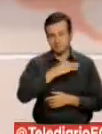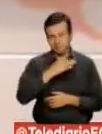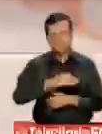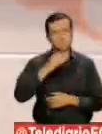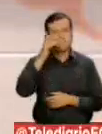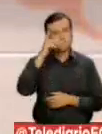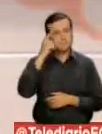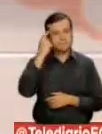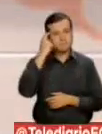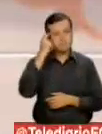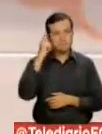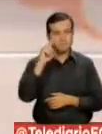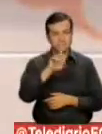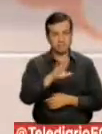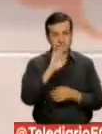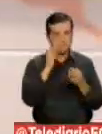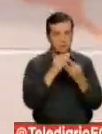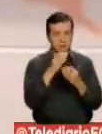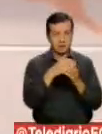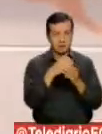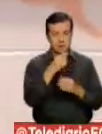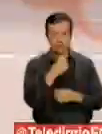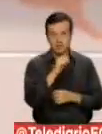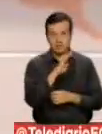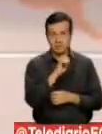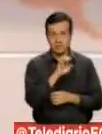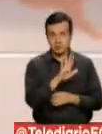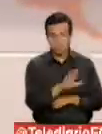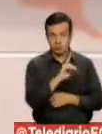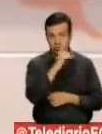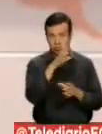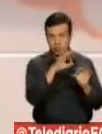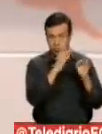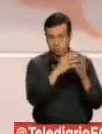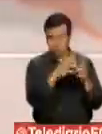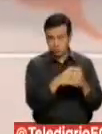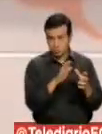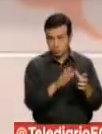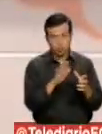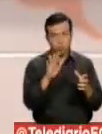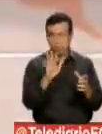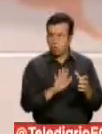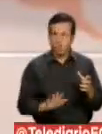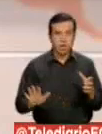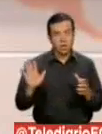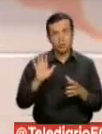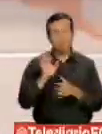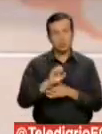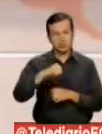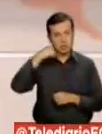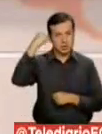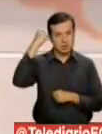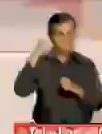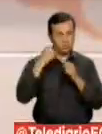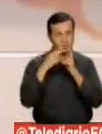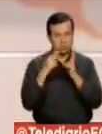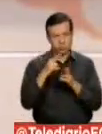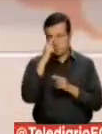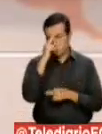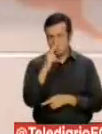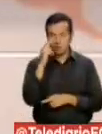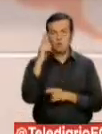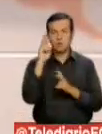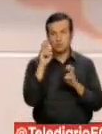es un caso no solamente de la familia Gabela y de su abogado, es un caso nacional, es un caso de derechos humanos, es un